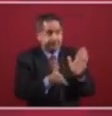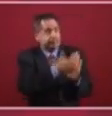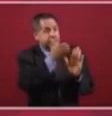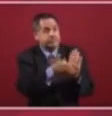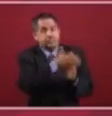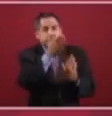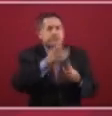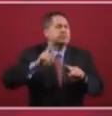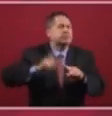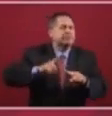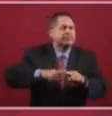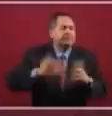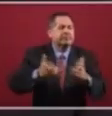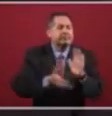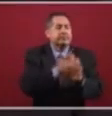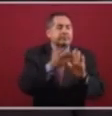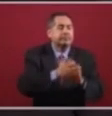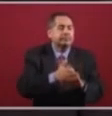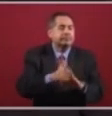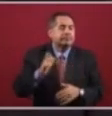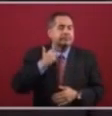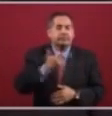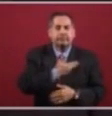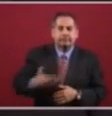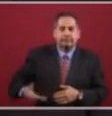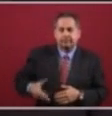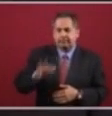lo construyó Calderón